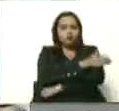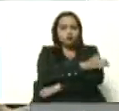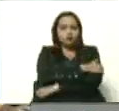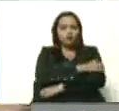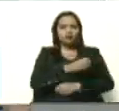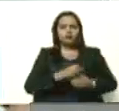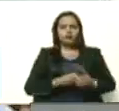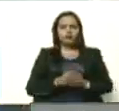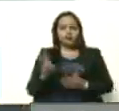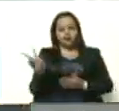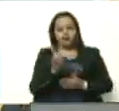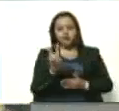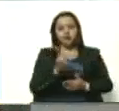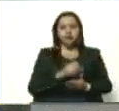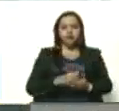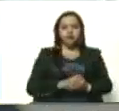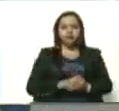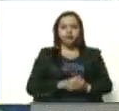oposición venezolana.